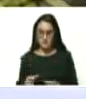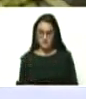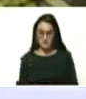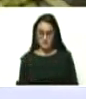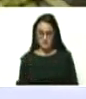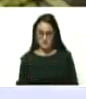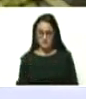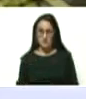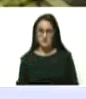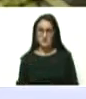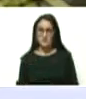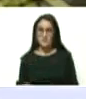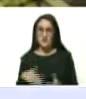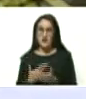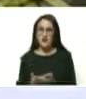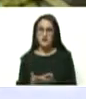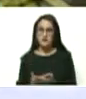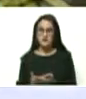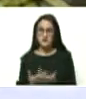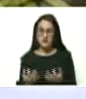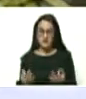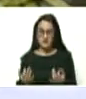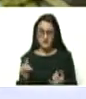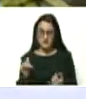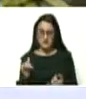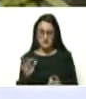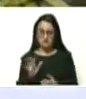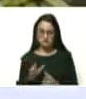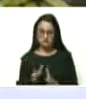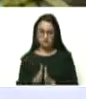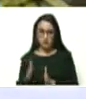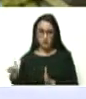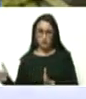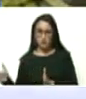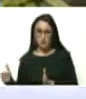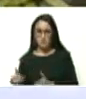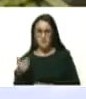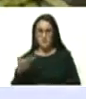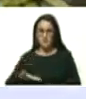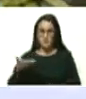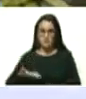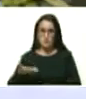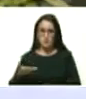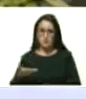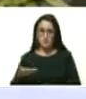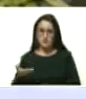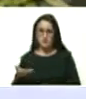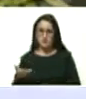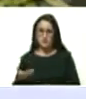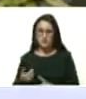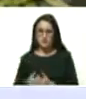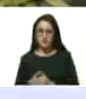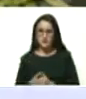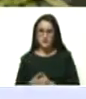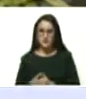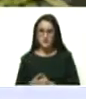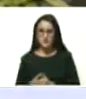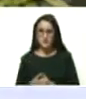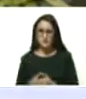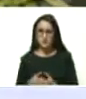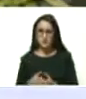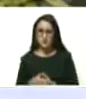hasta aquellos que tienen extensiones más importantes de siembra en el campo